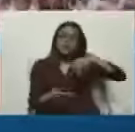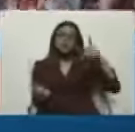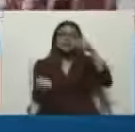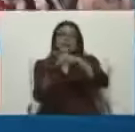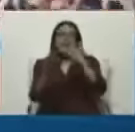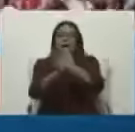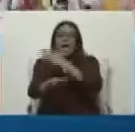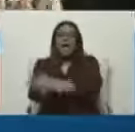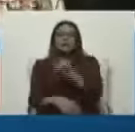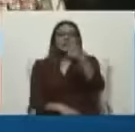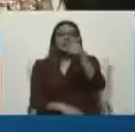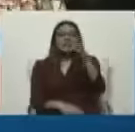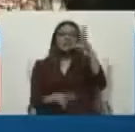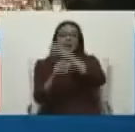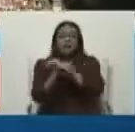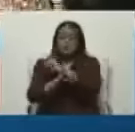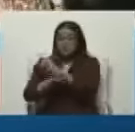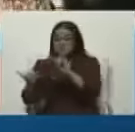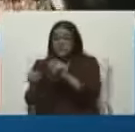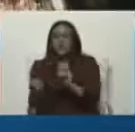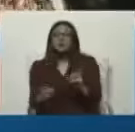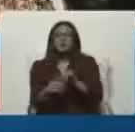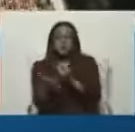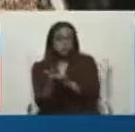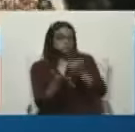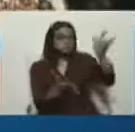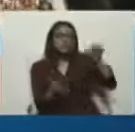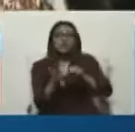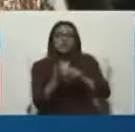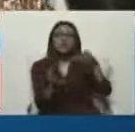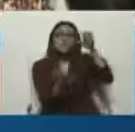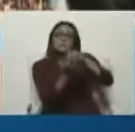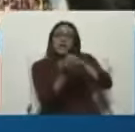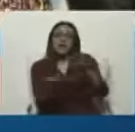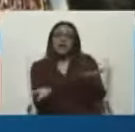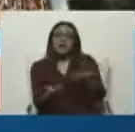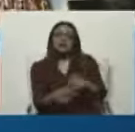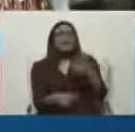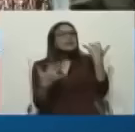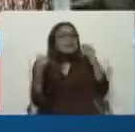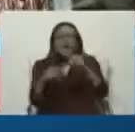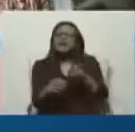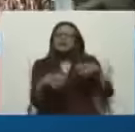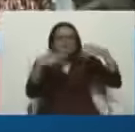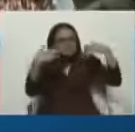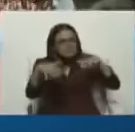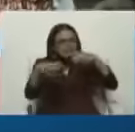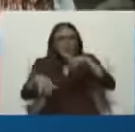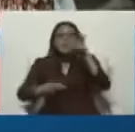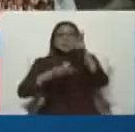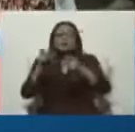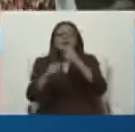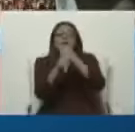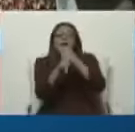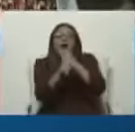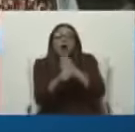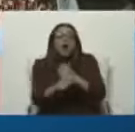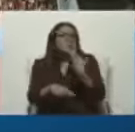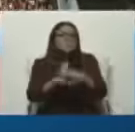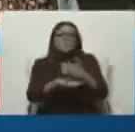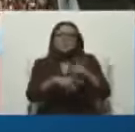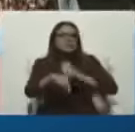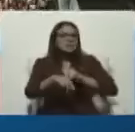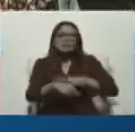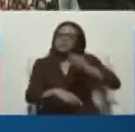10:15 de la noche a Margarita, y habían miles y miles de personas esperándonos en una